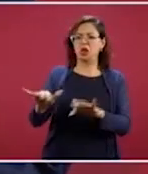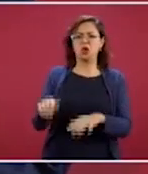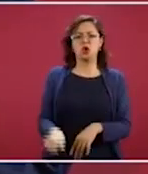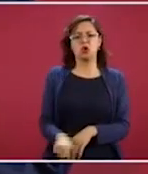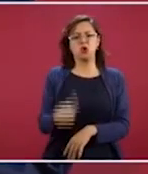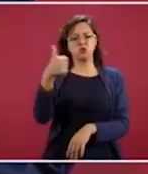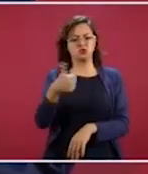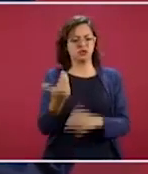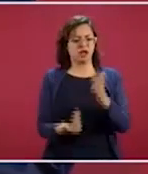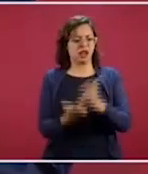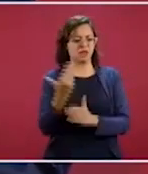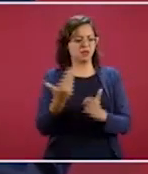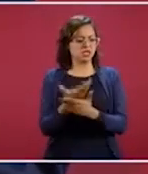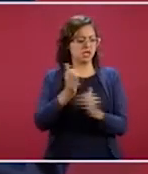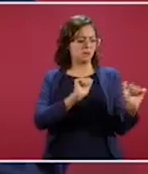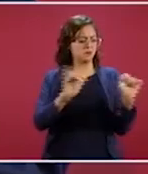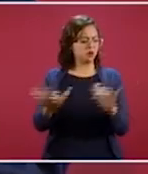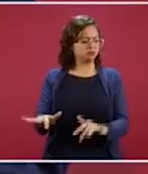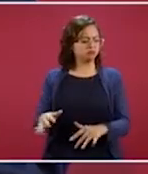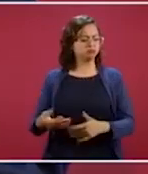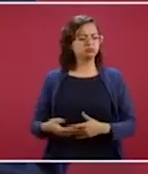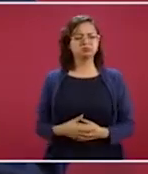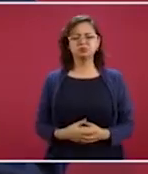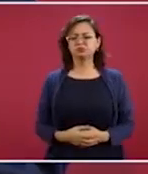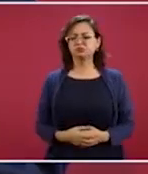estamos convocando.